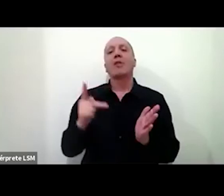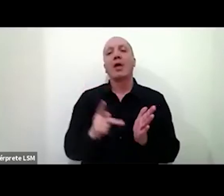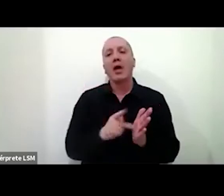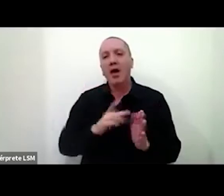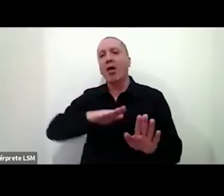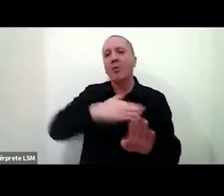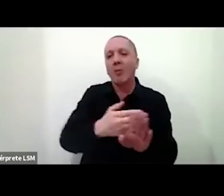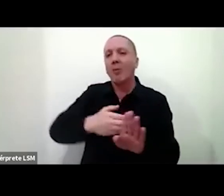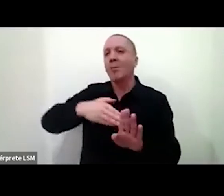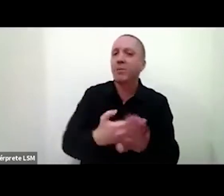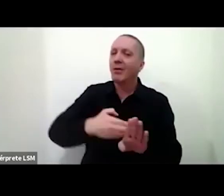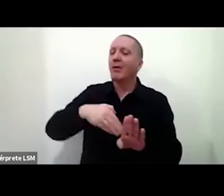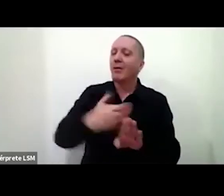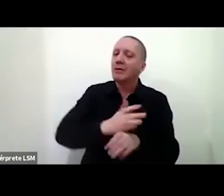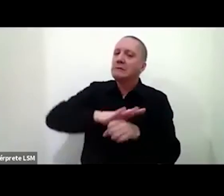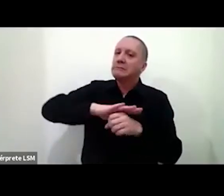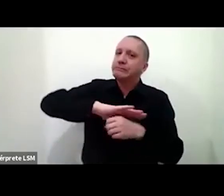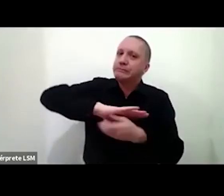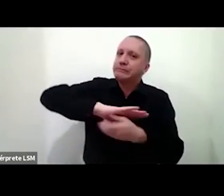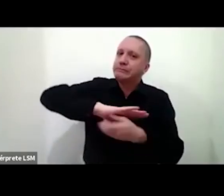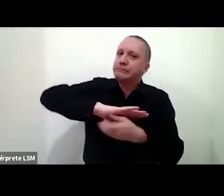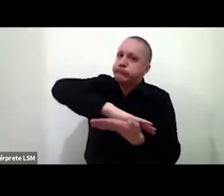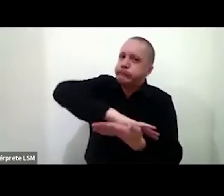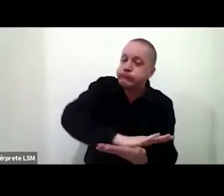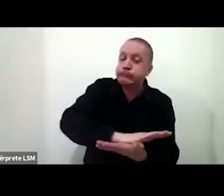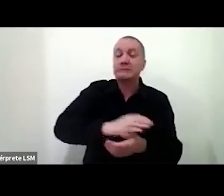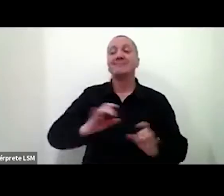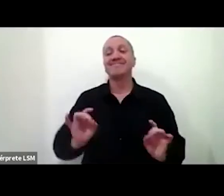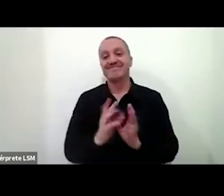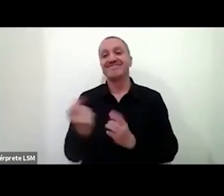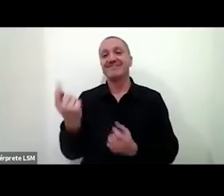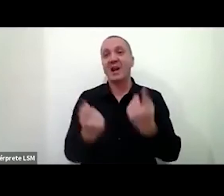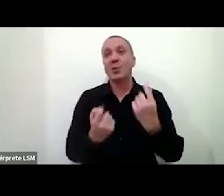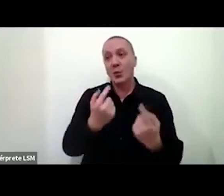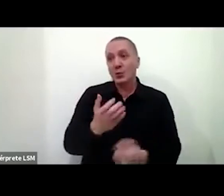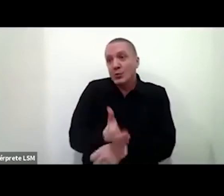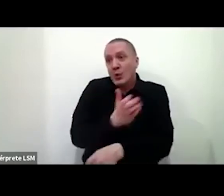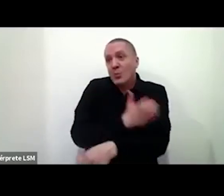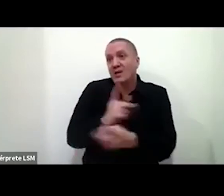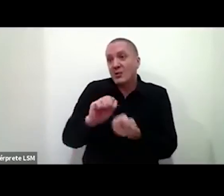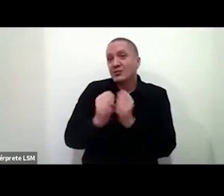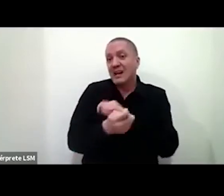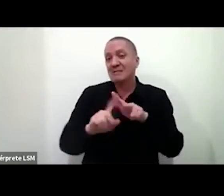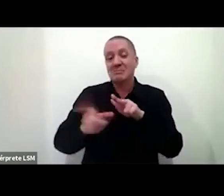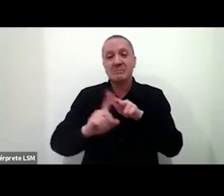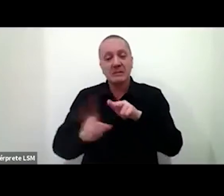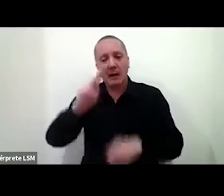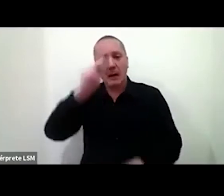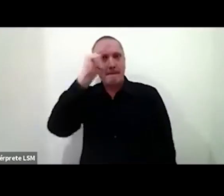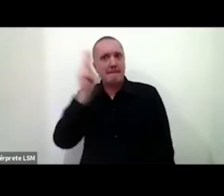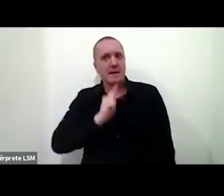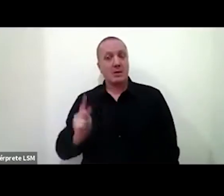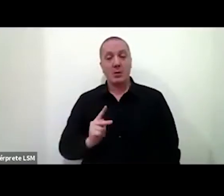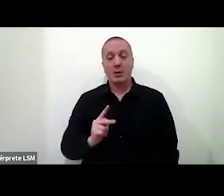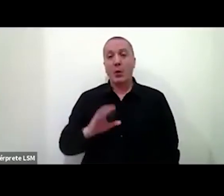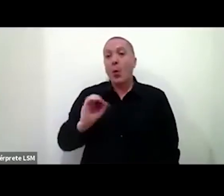estigmatizada, violentada y que se recrudece en caso de compañeros transmigrantes. Violencia familiar, compañeros que